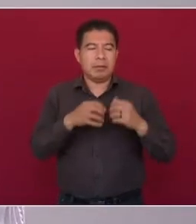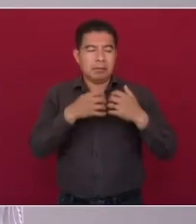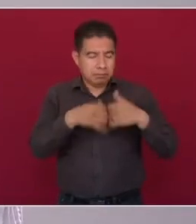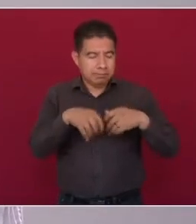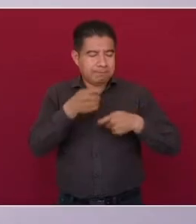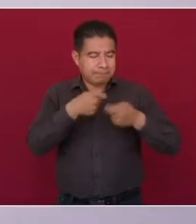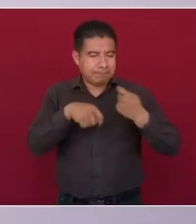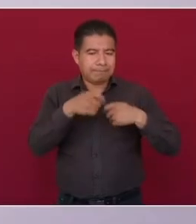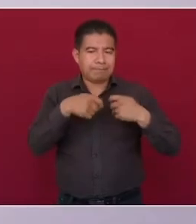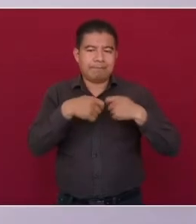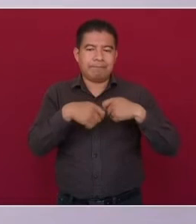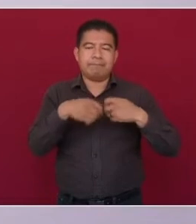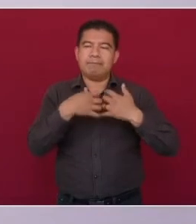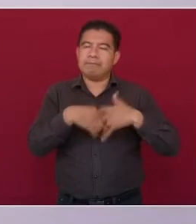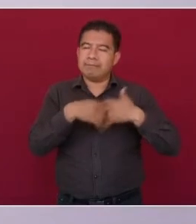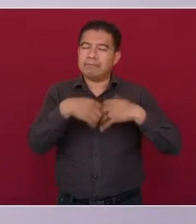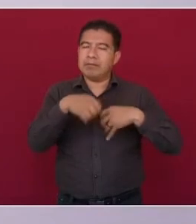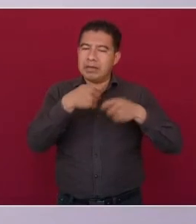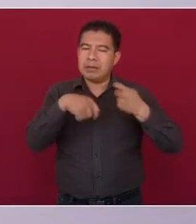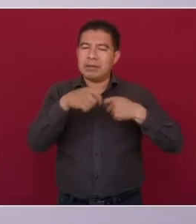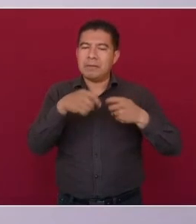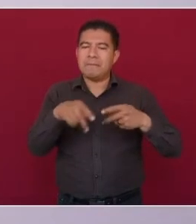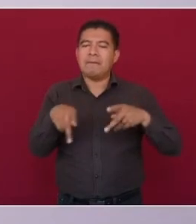plantas de refinación.